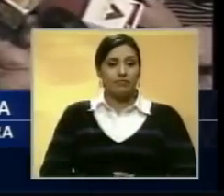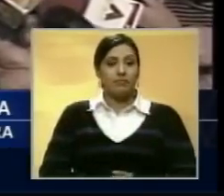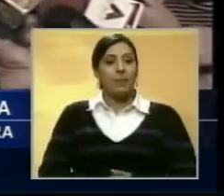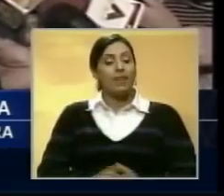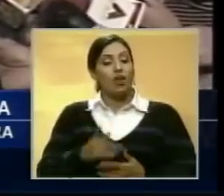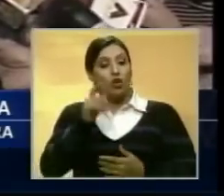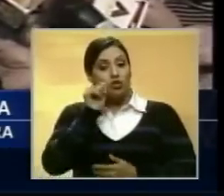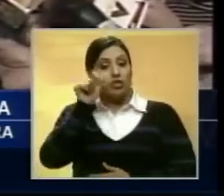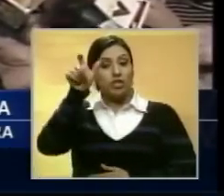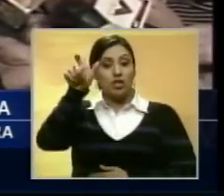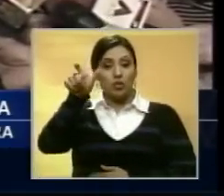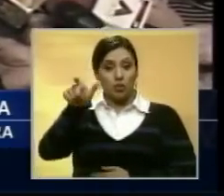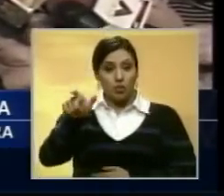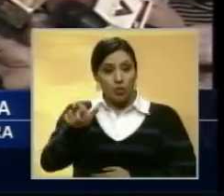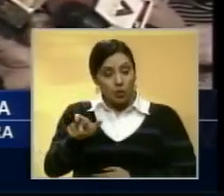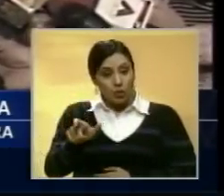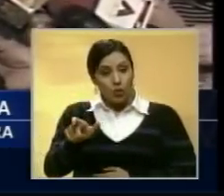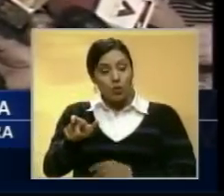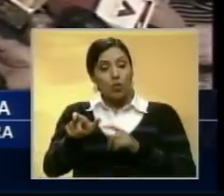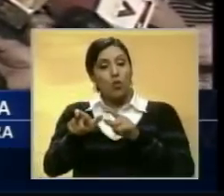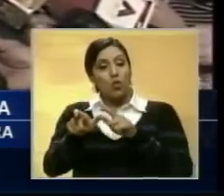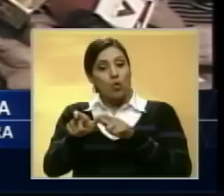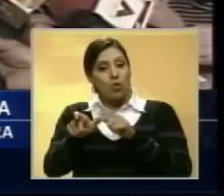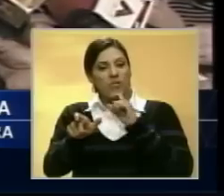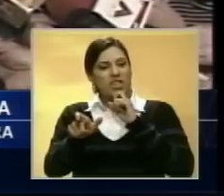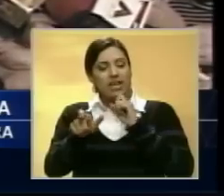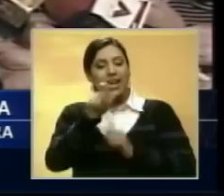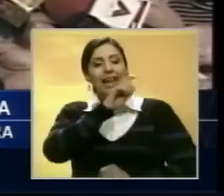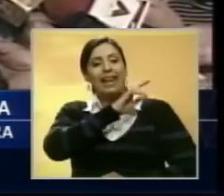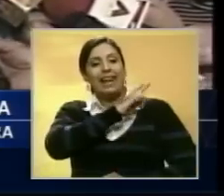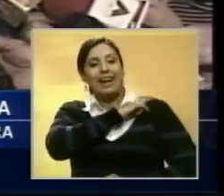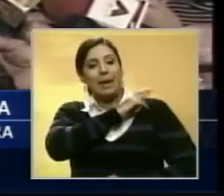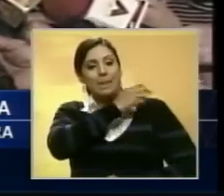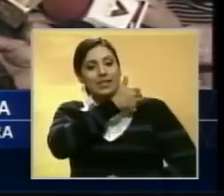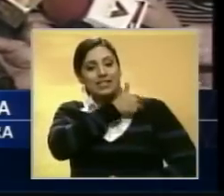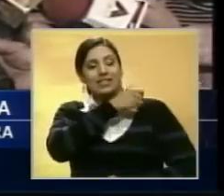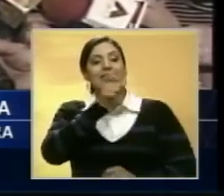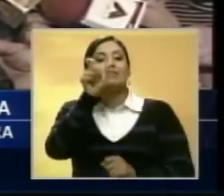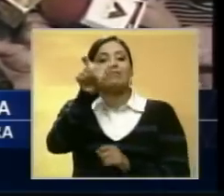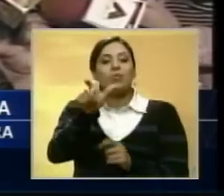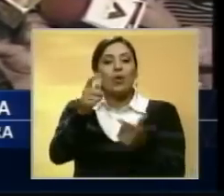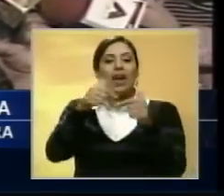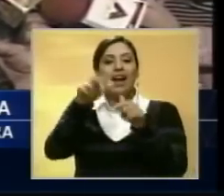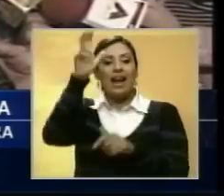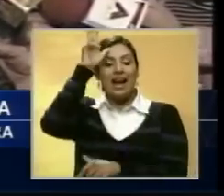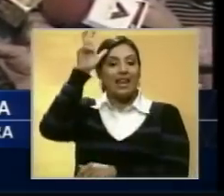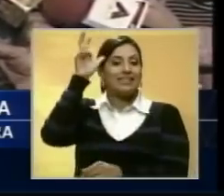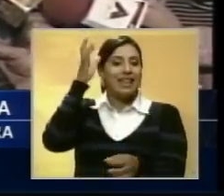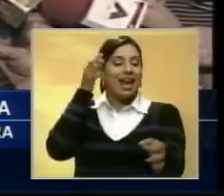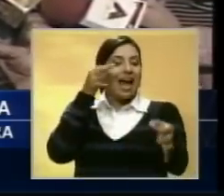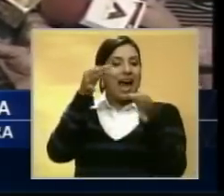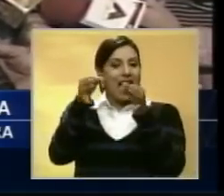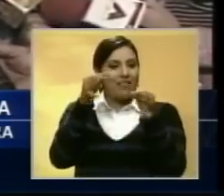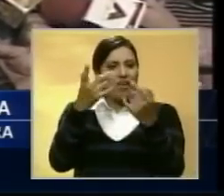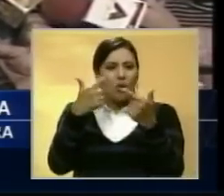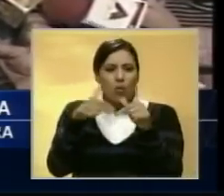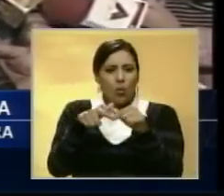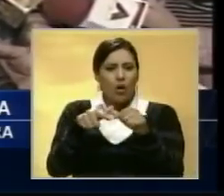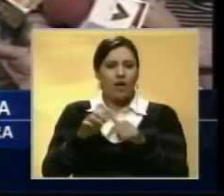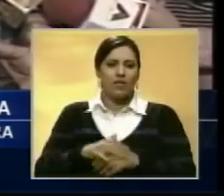El señor, un representante de la Cancillería colombiana, está hablando de